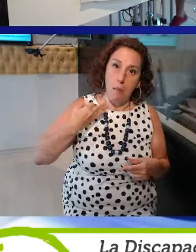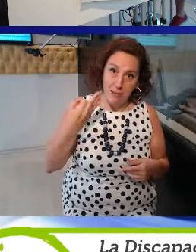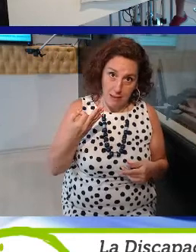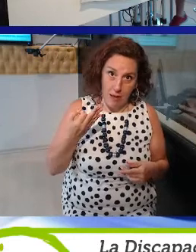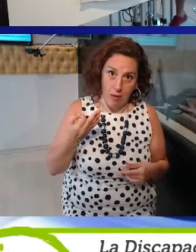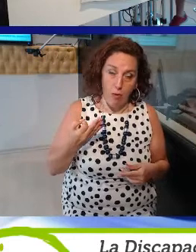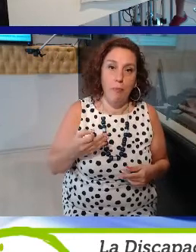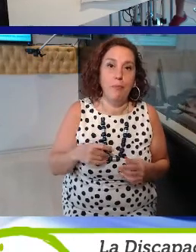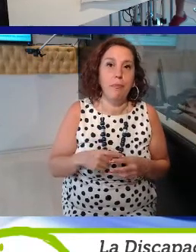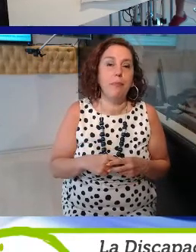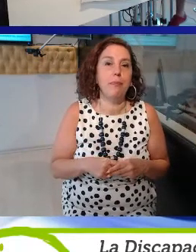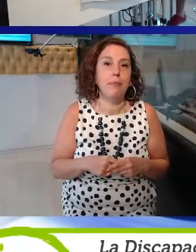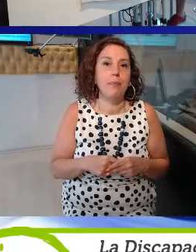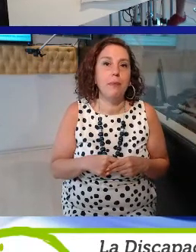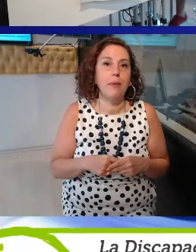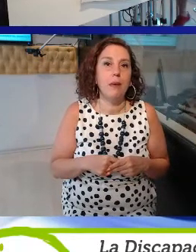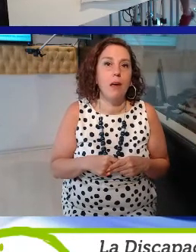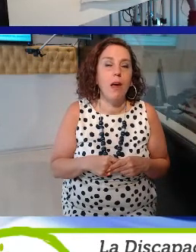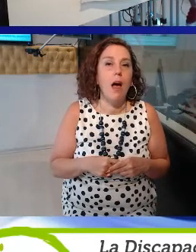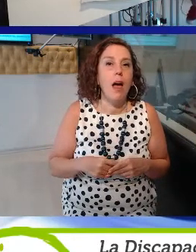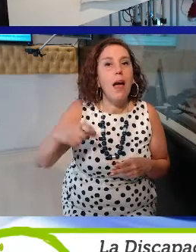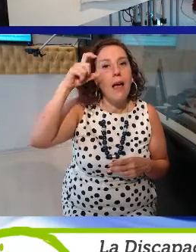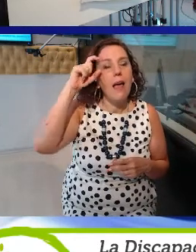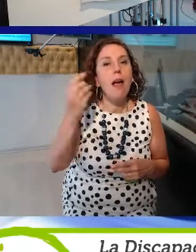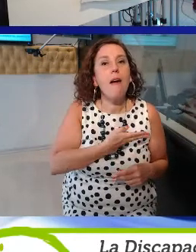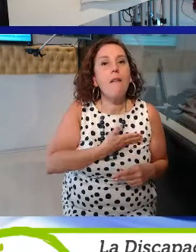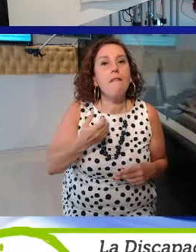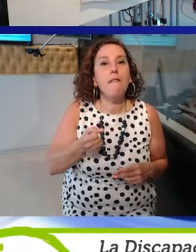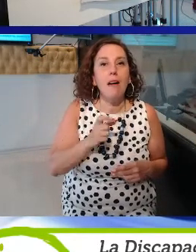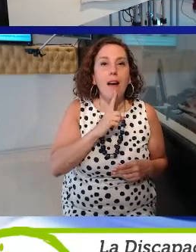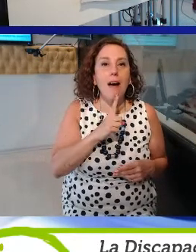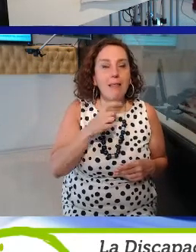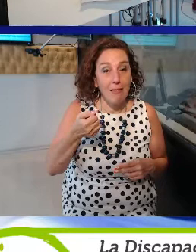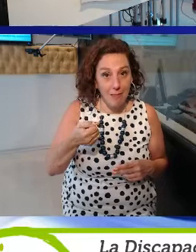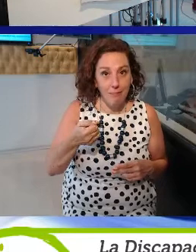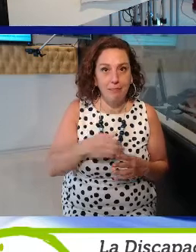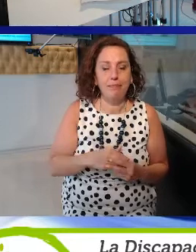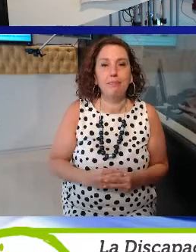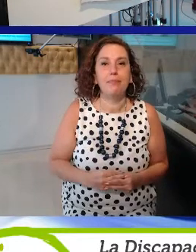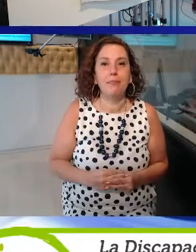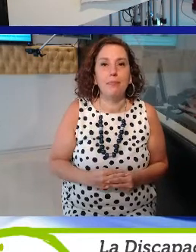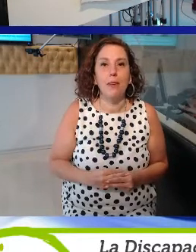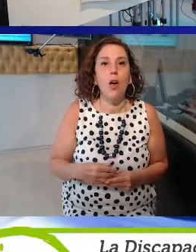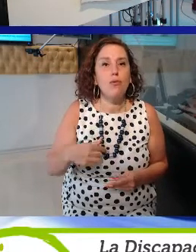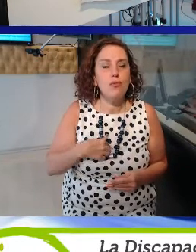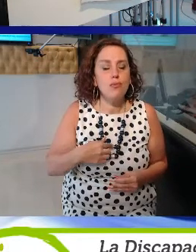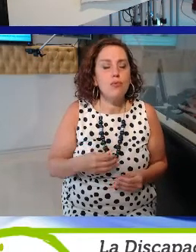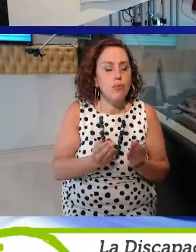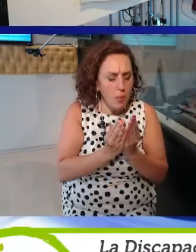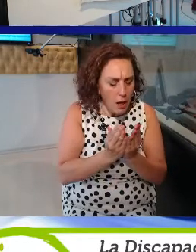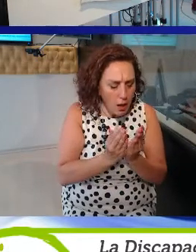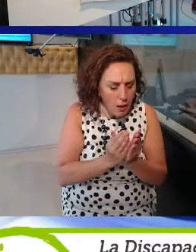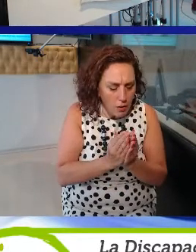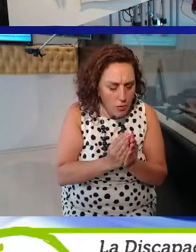de señas en una fundación de EFATA, es el nombre, y estudio psicología. Ajá. En la